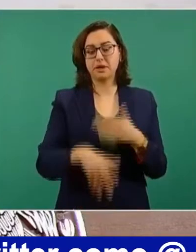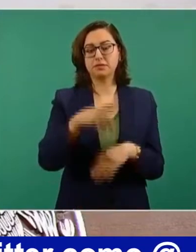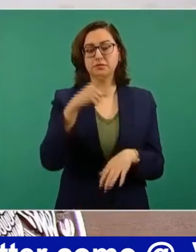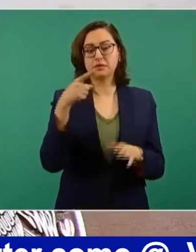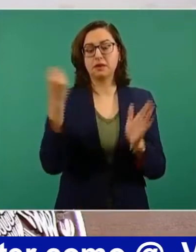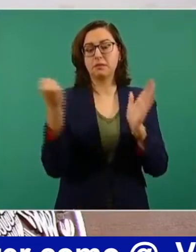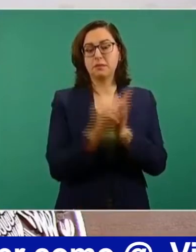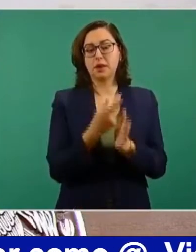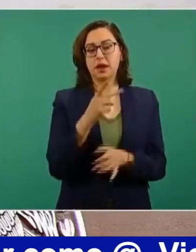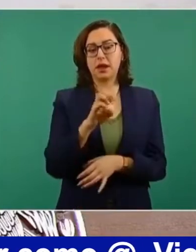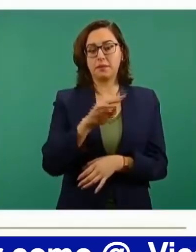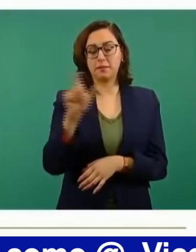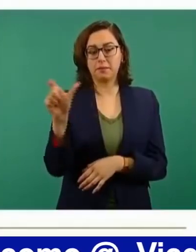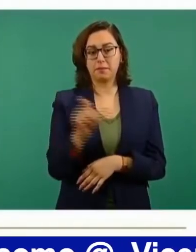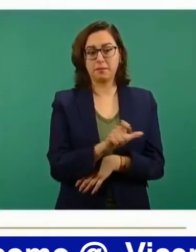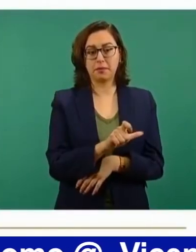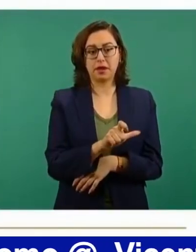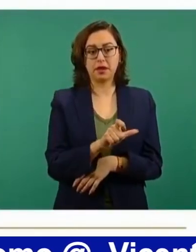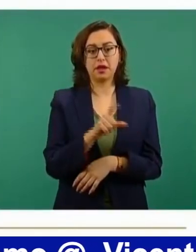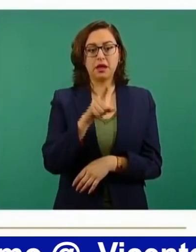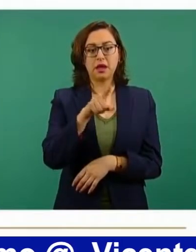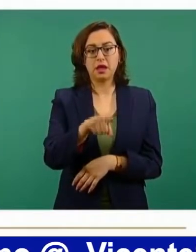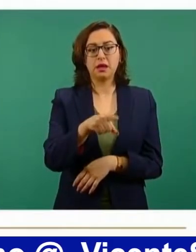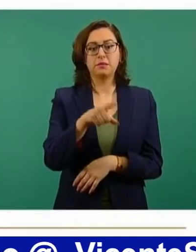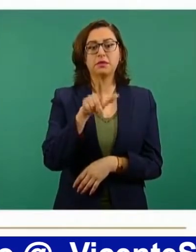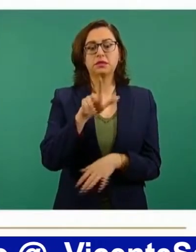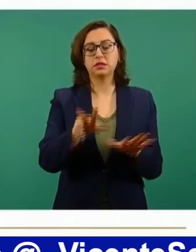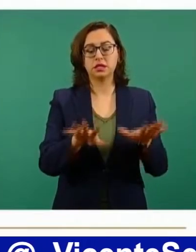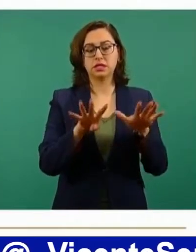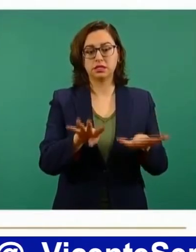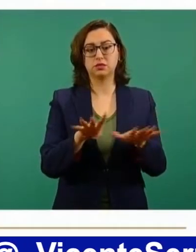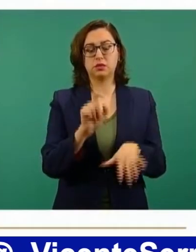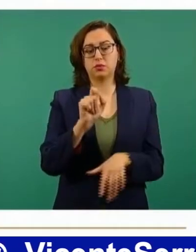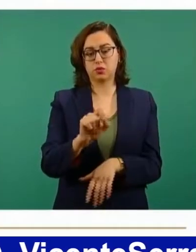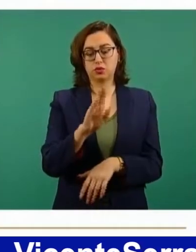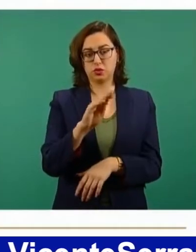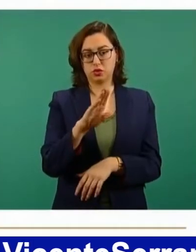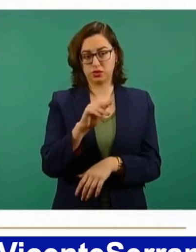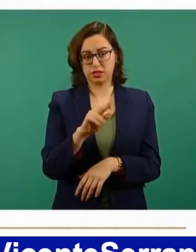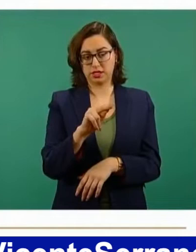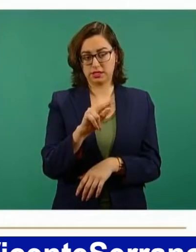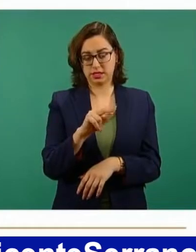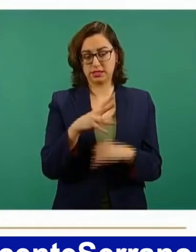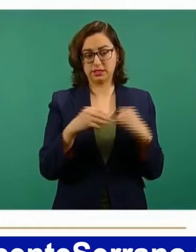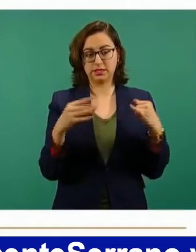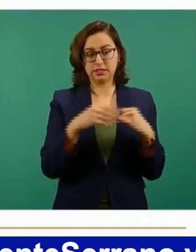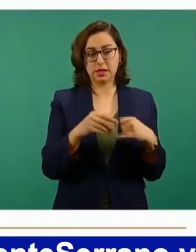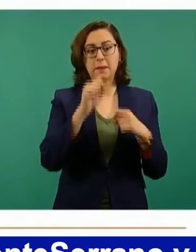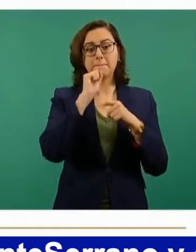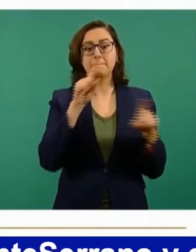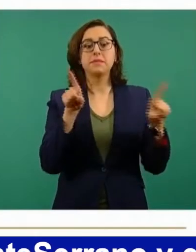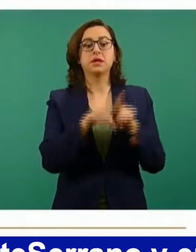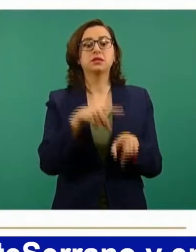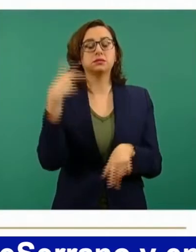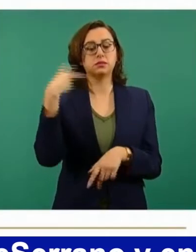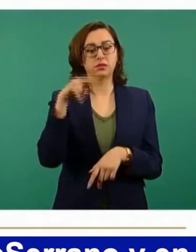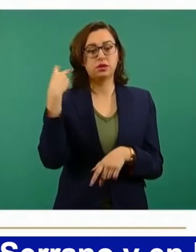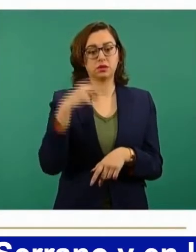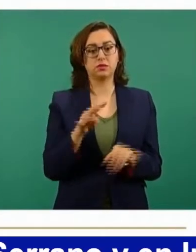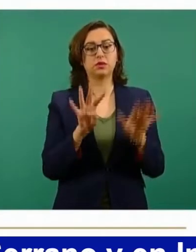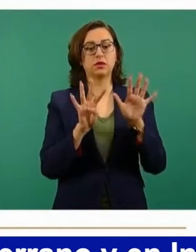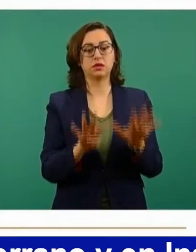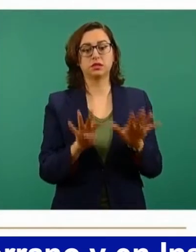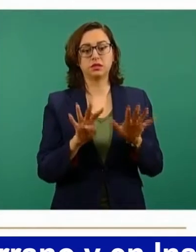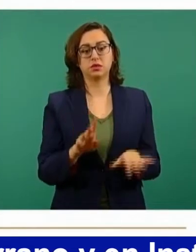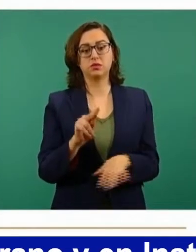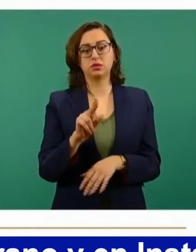Pemex en 19 pesos con 80 centavos y en Veracruz también por la franquicia Pemex en 19 pesos con 85 centavos. El